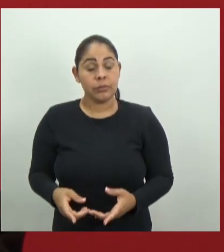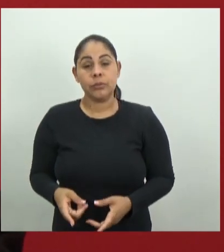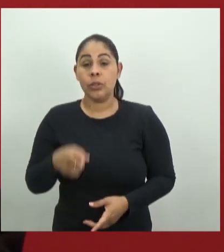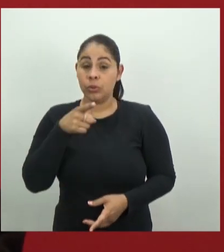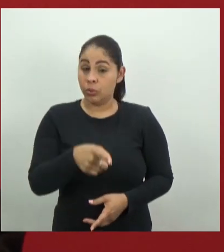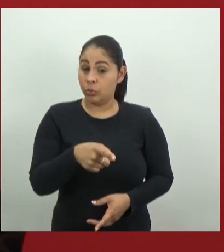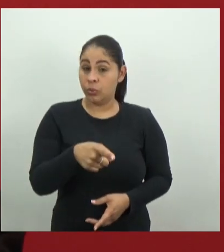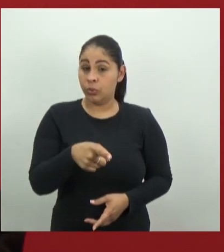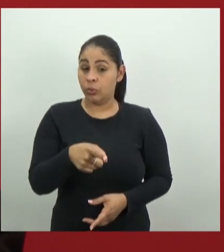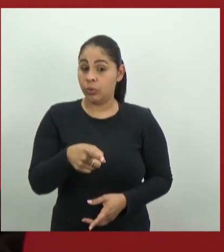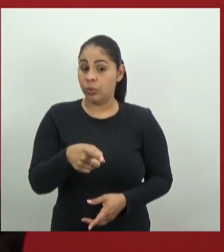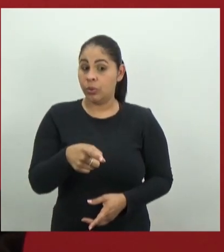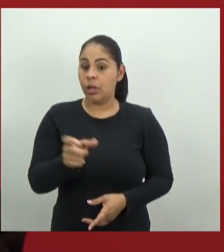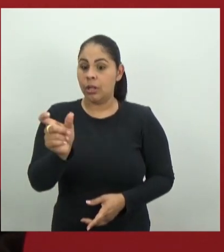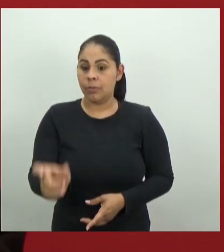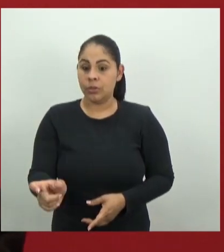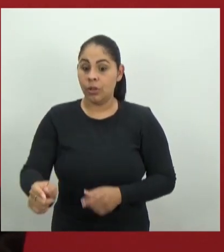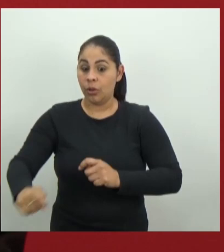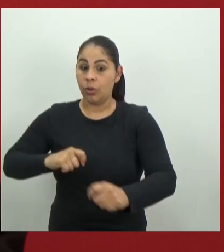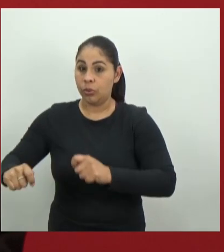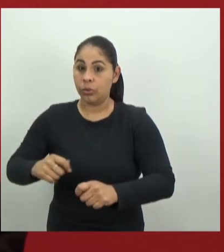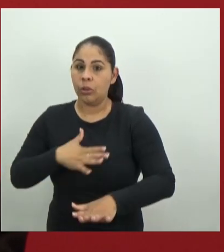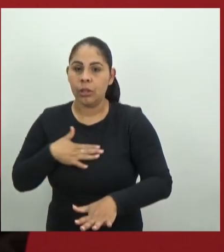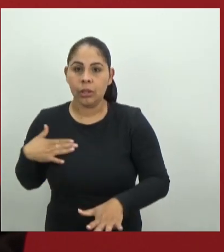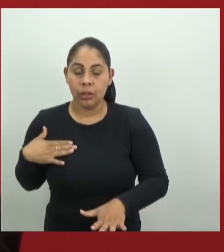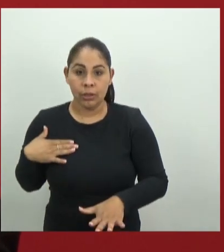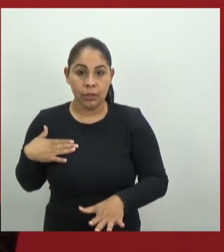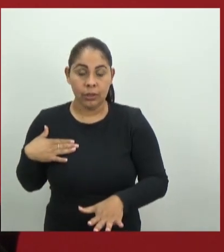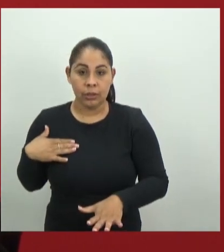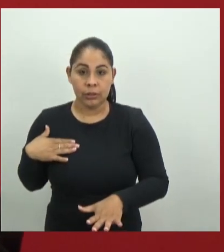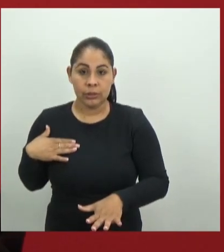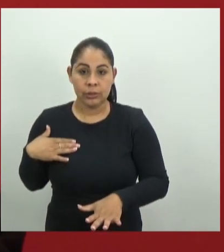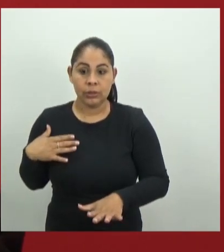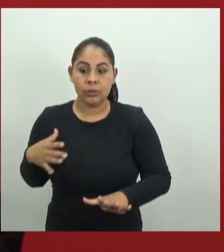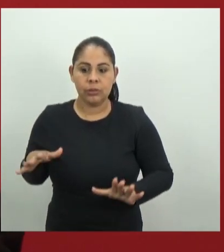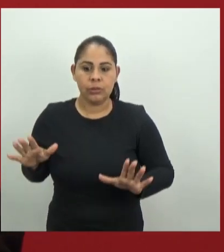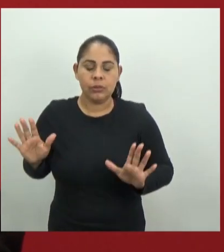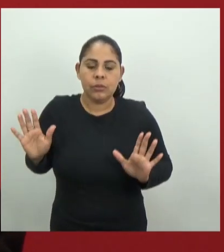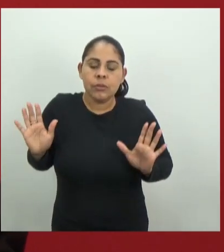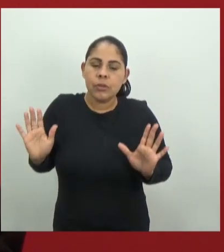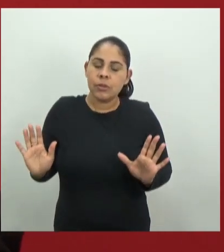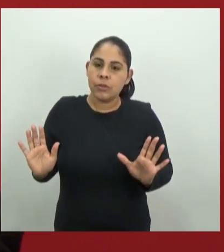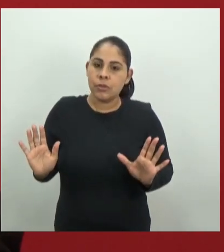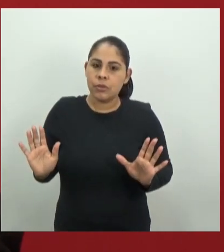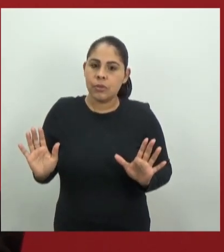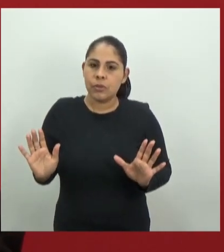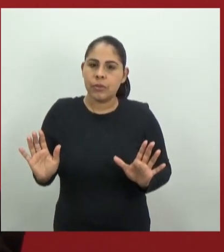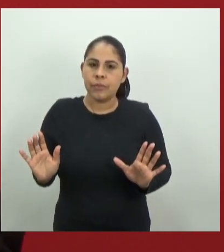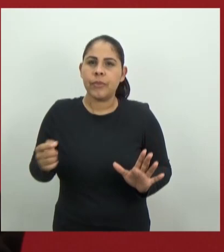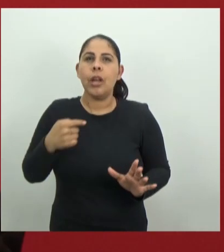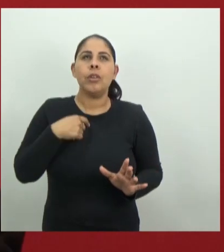intentas controlarlas, yo he visto personas poseídas, una señora, me